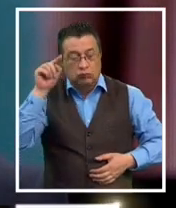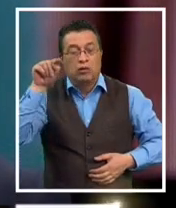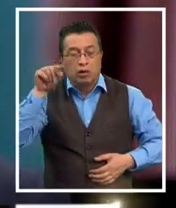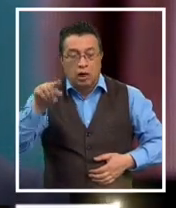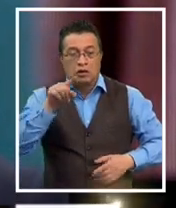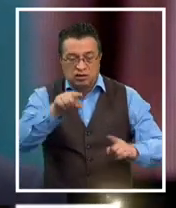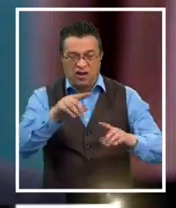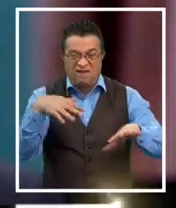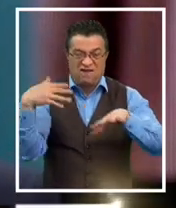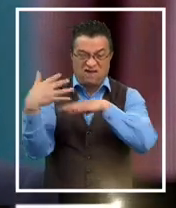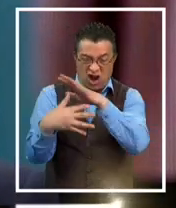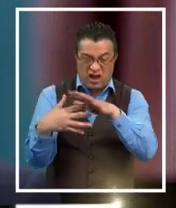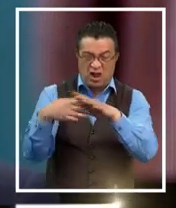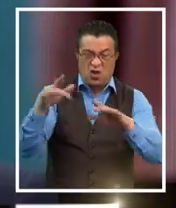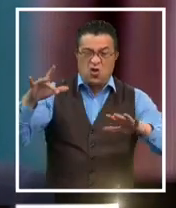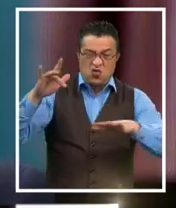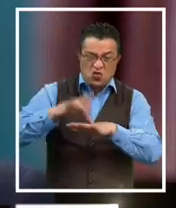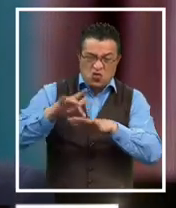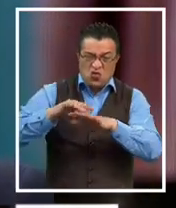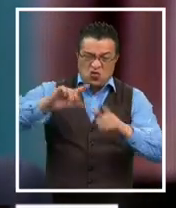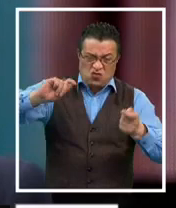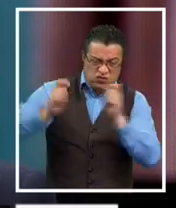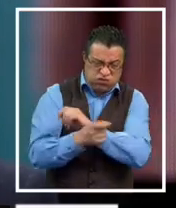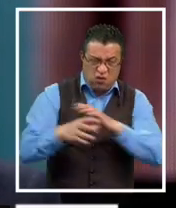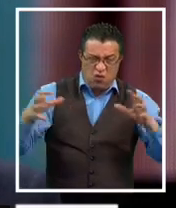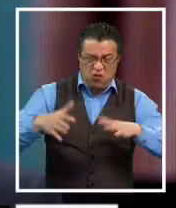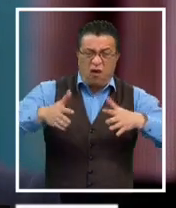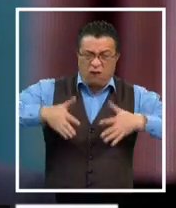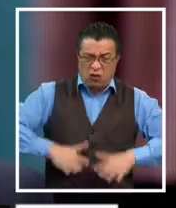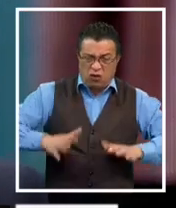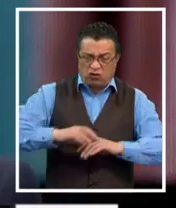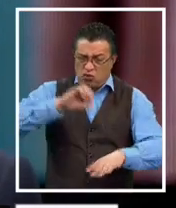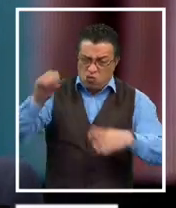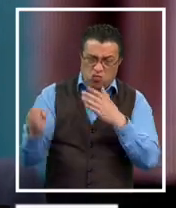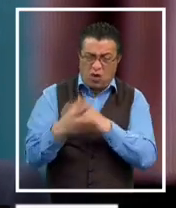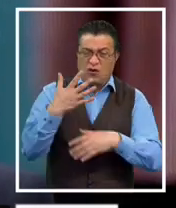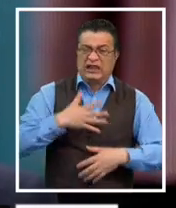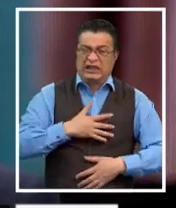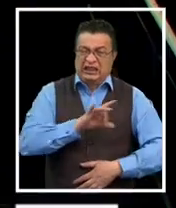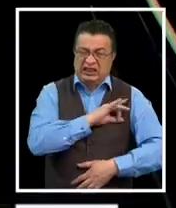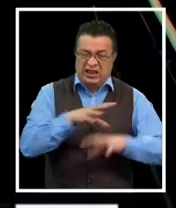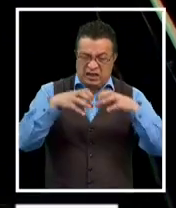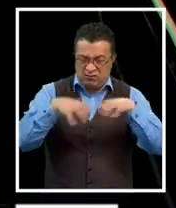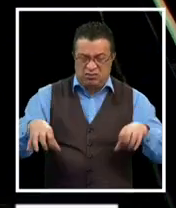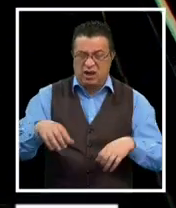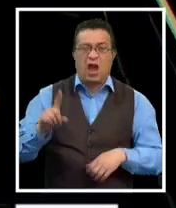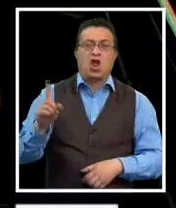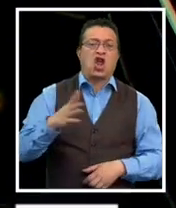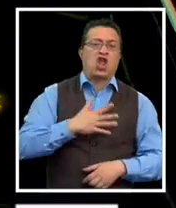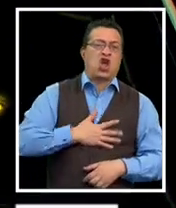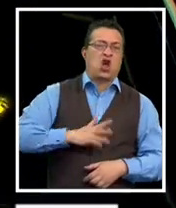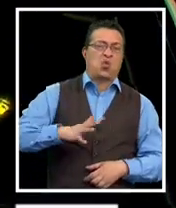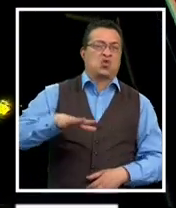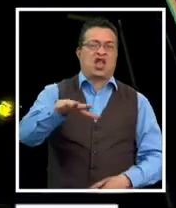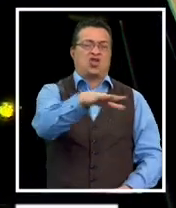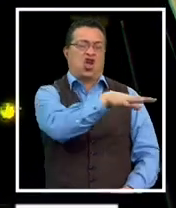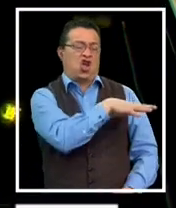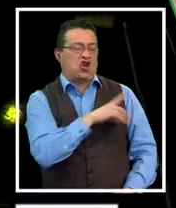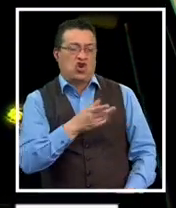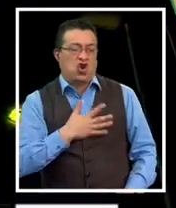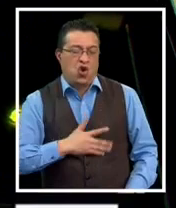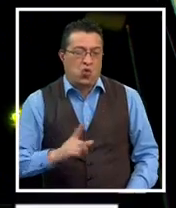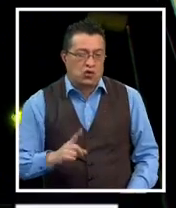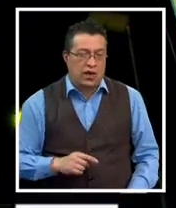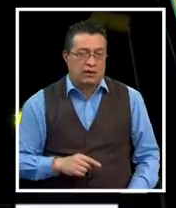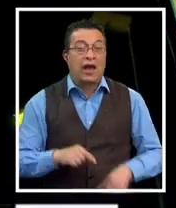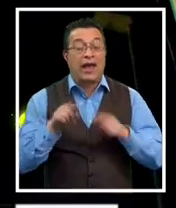violenta a la lógica radical maximalista refundacional que quería dividir el país dijo no más entonces suponer de que